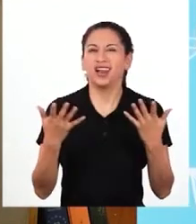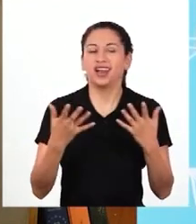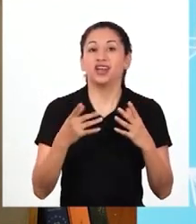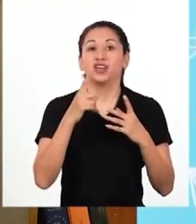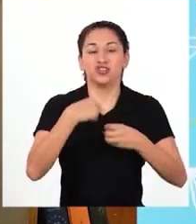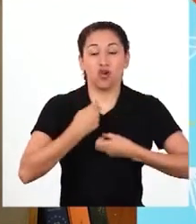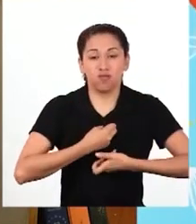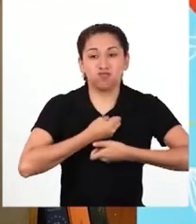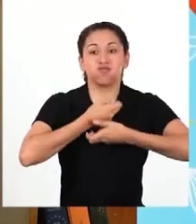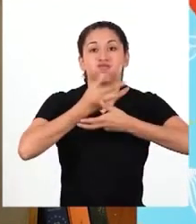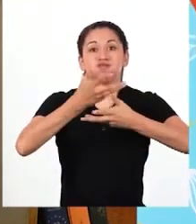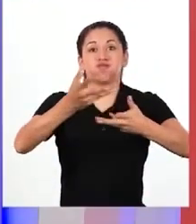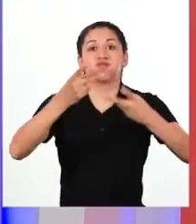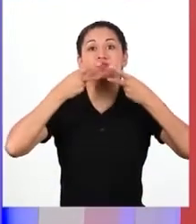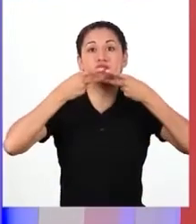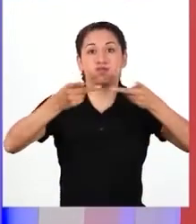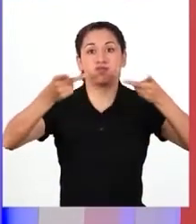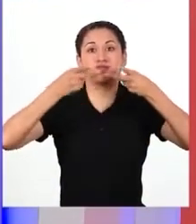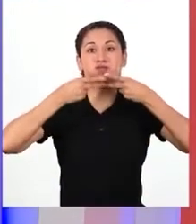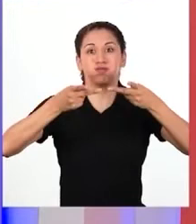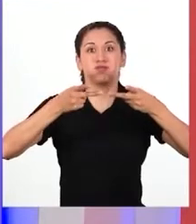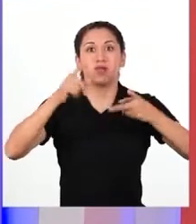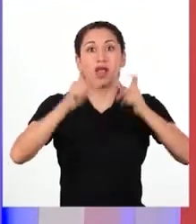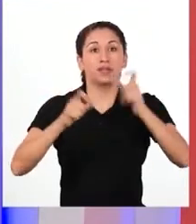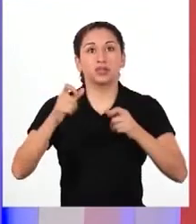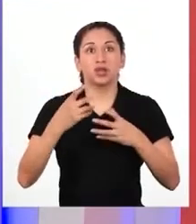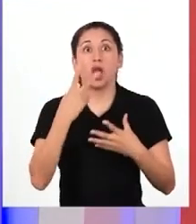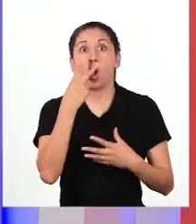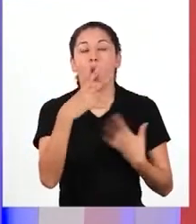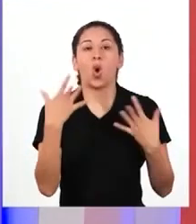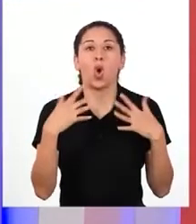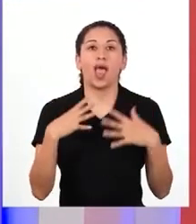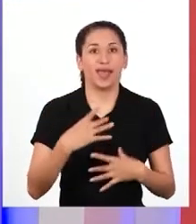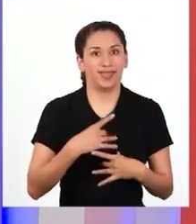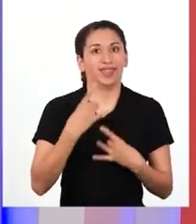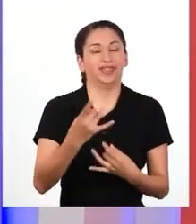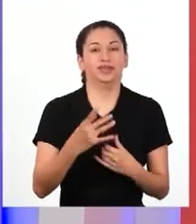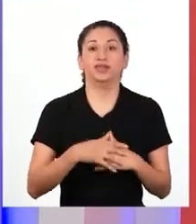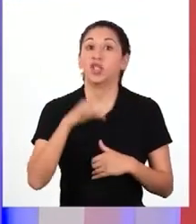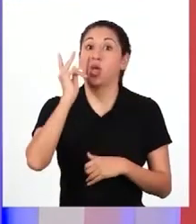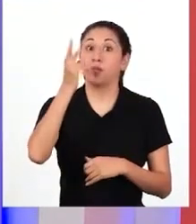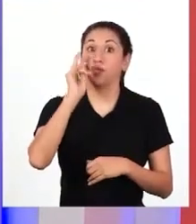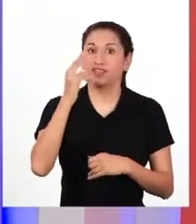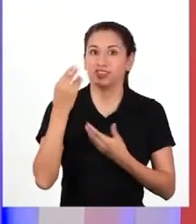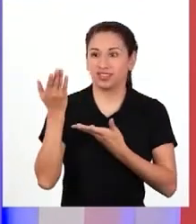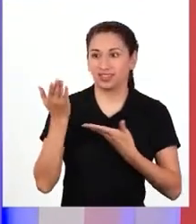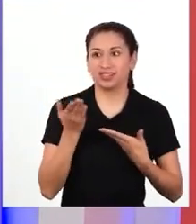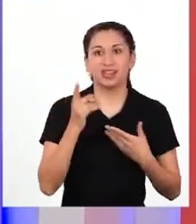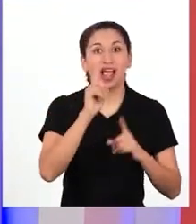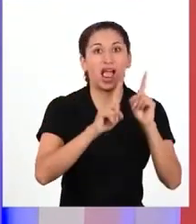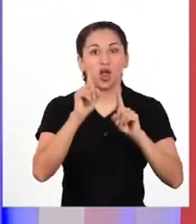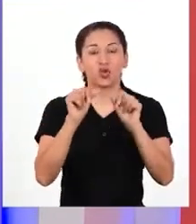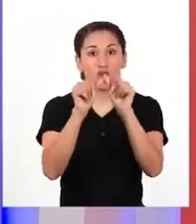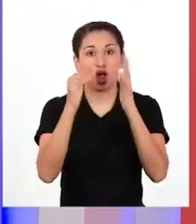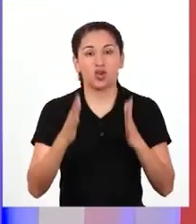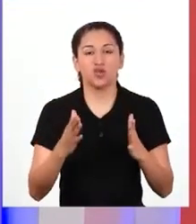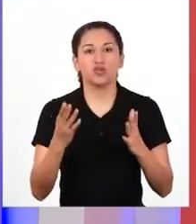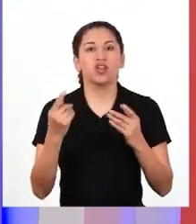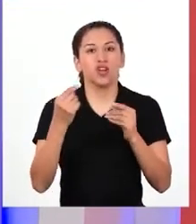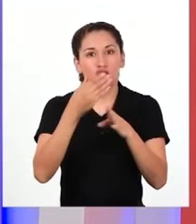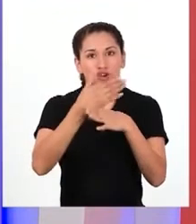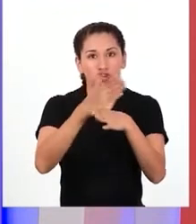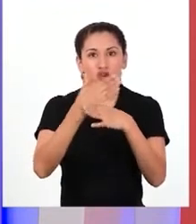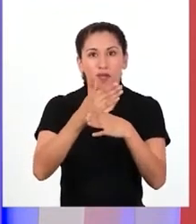tiene mayor relevancia. Profesora, tenemos con nosotros a algunos estudiantes que compartirán fragmentos de sus discursos y